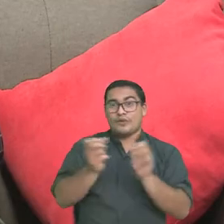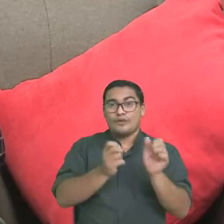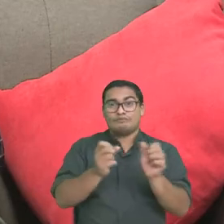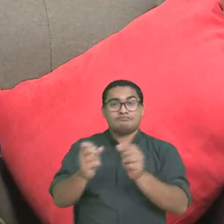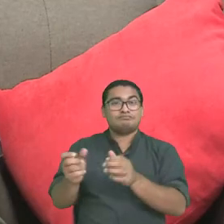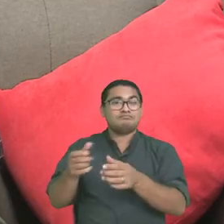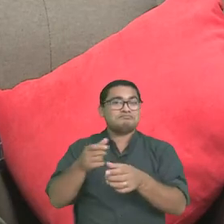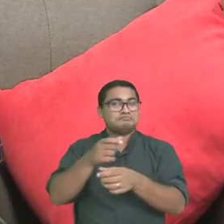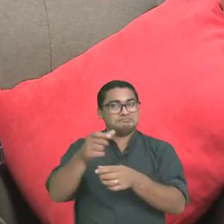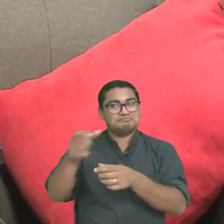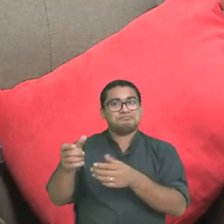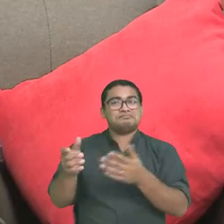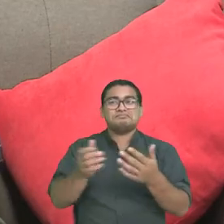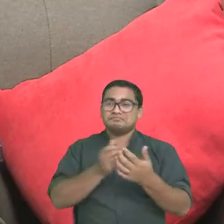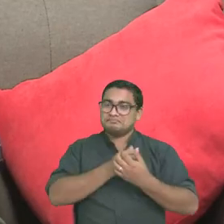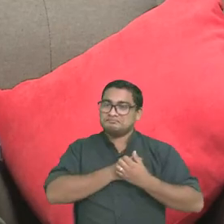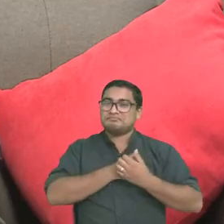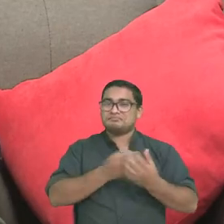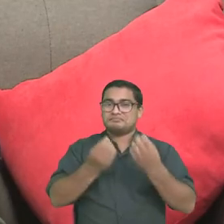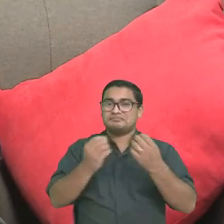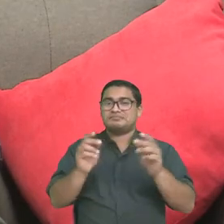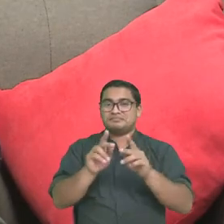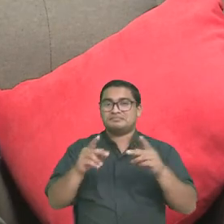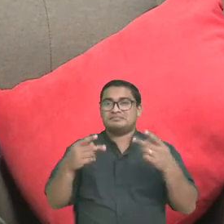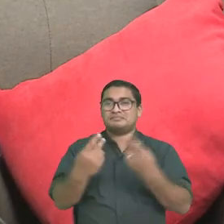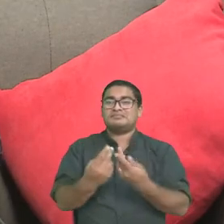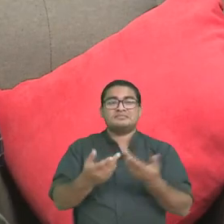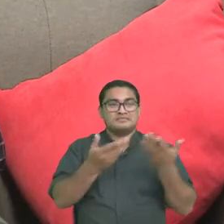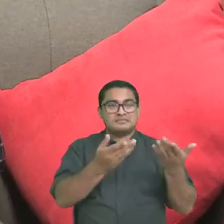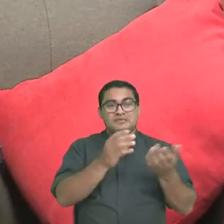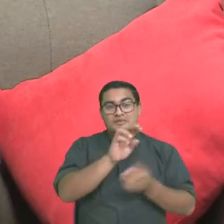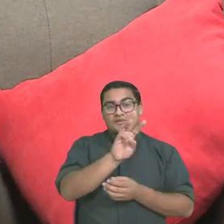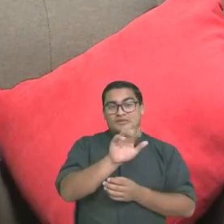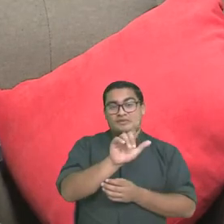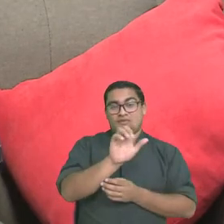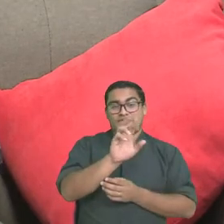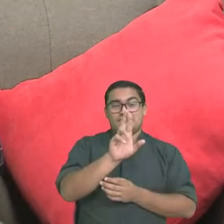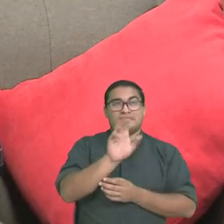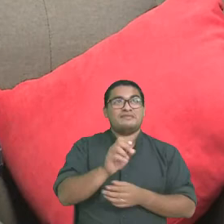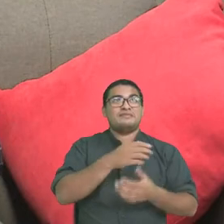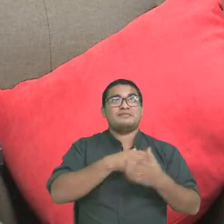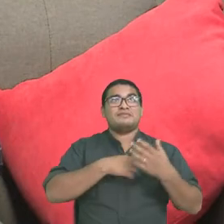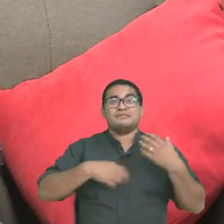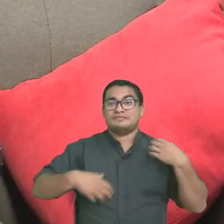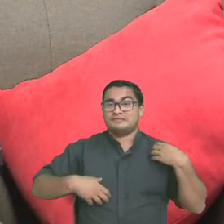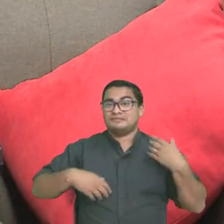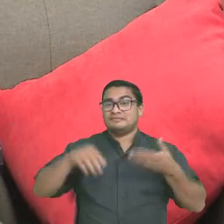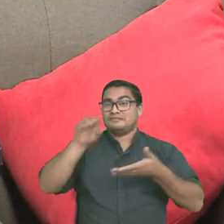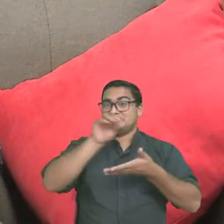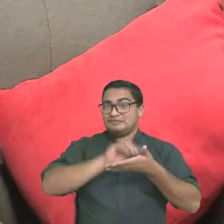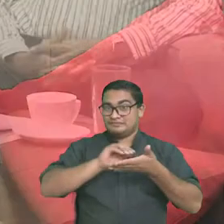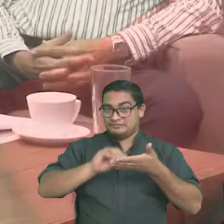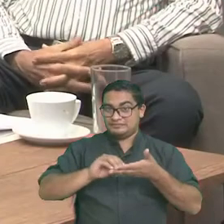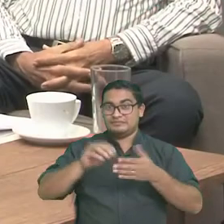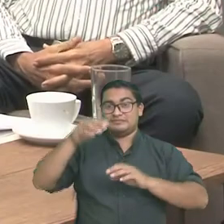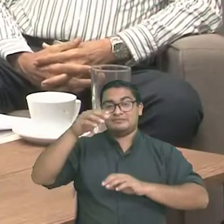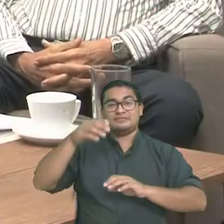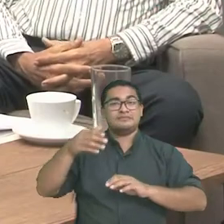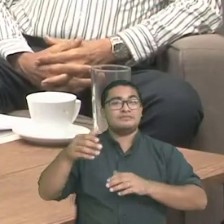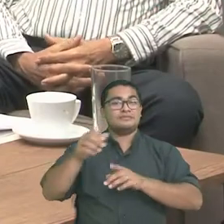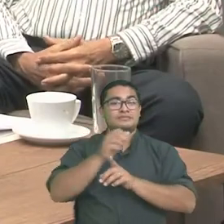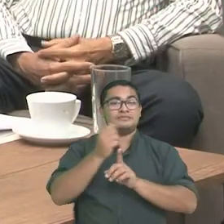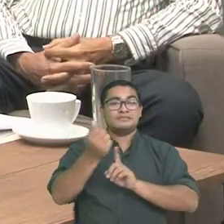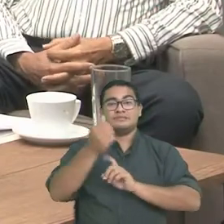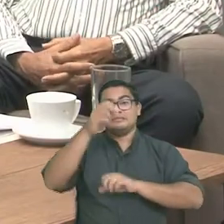pues, muy apreciados por nuestro pueblo, el compañero Wálmaro Gutiérrez, presidente de la Comisión de Producción, Economía y Presupuesto de la